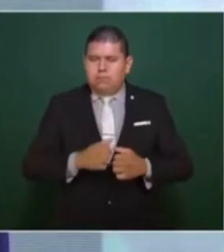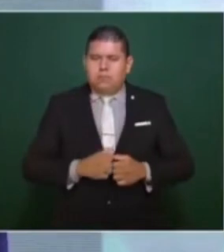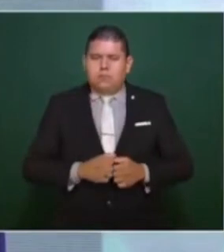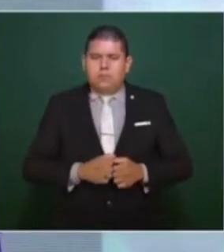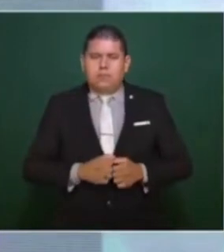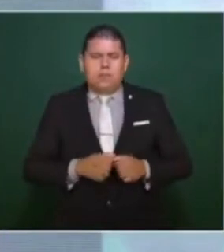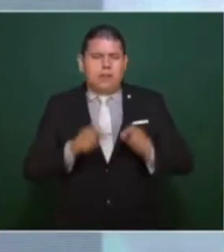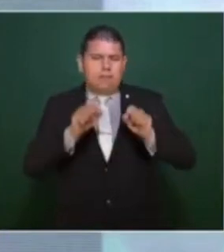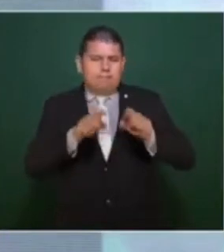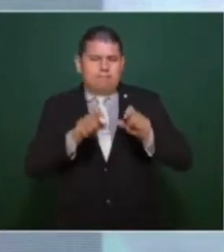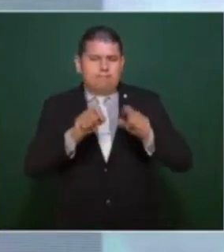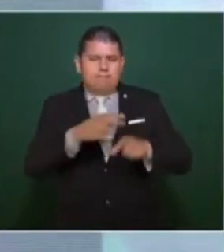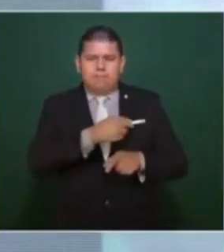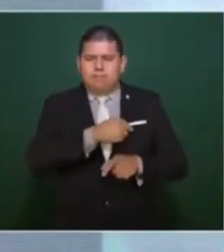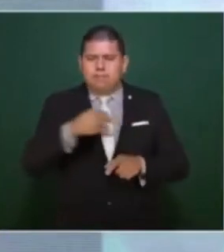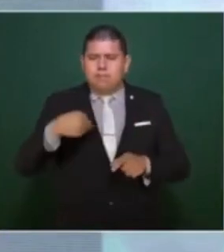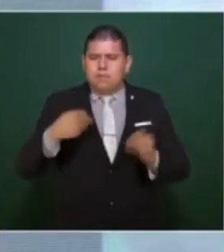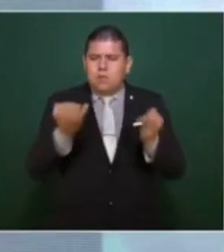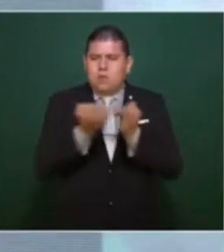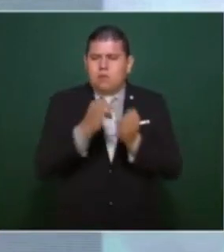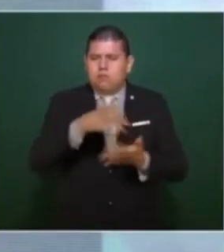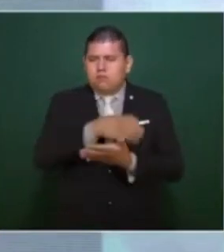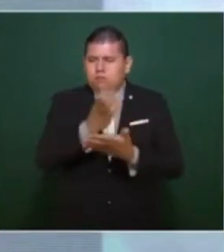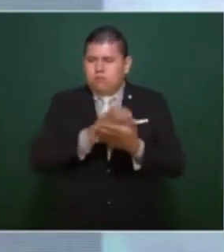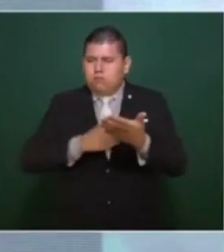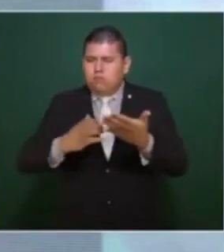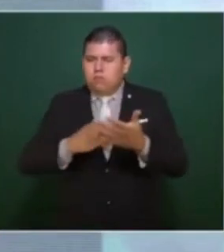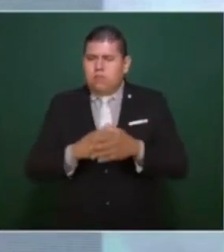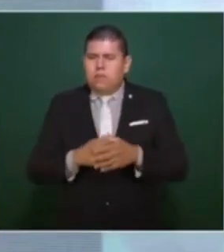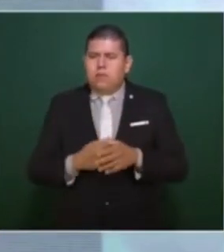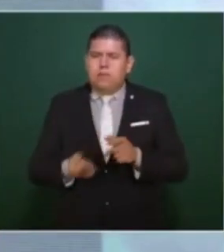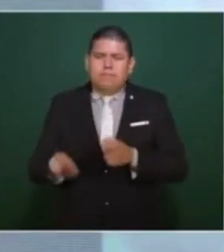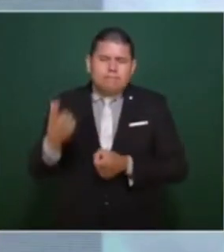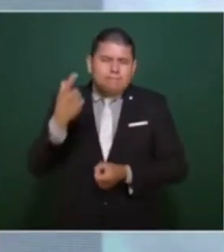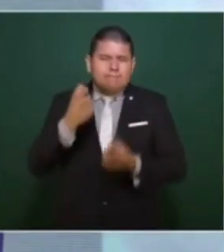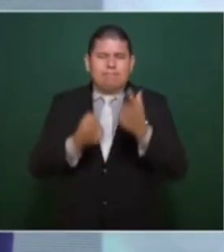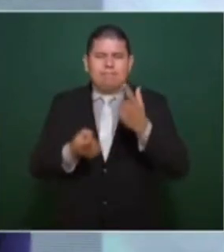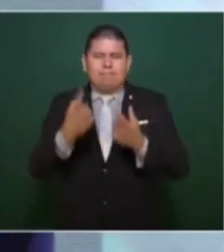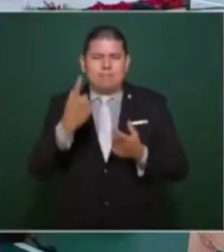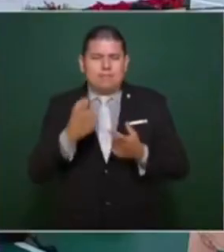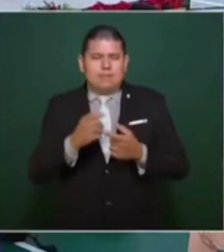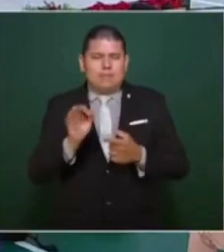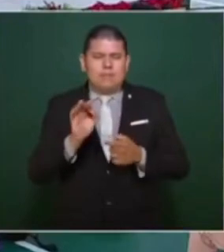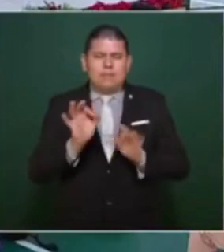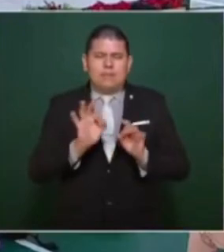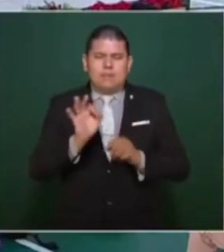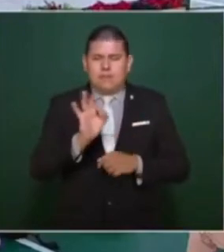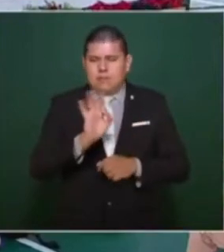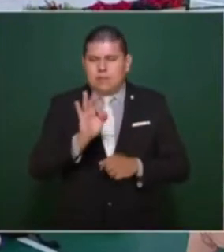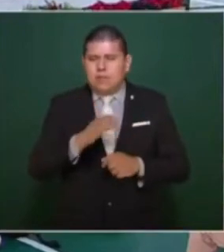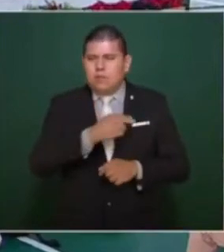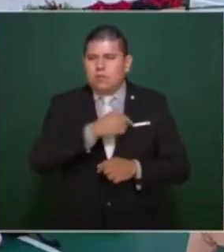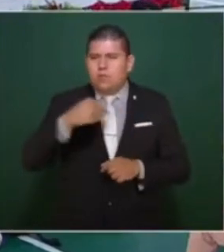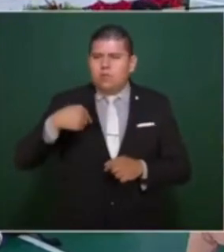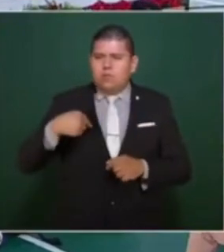Lo mismo estamos haciendo en contratos que dieron algunos ya cuando habíamos